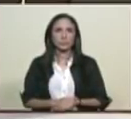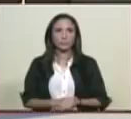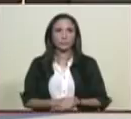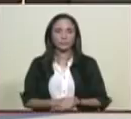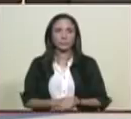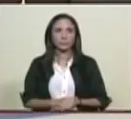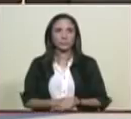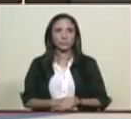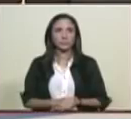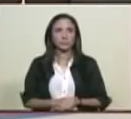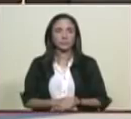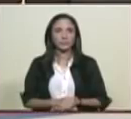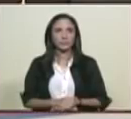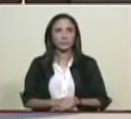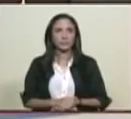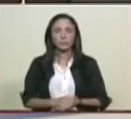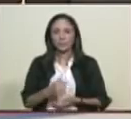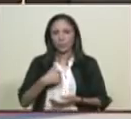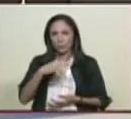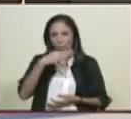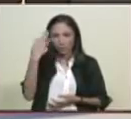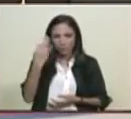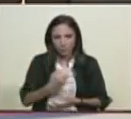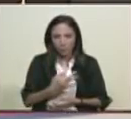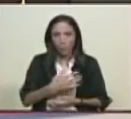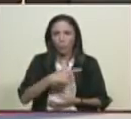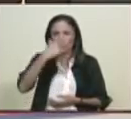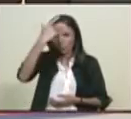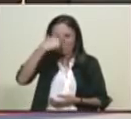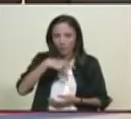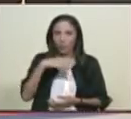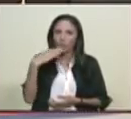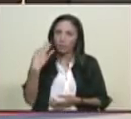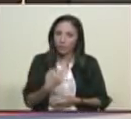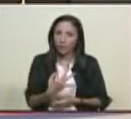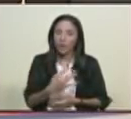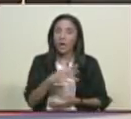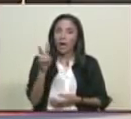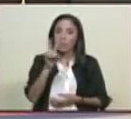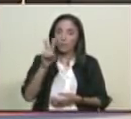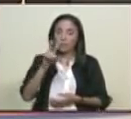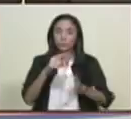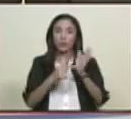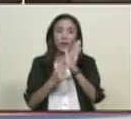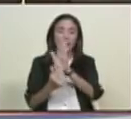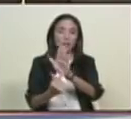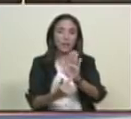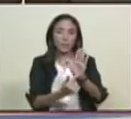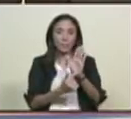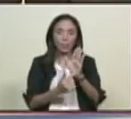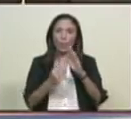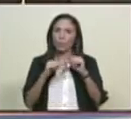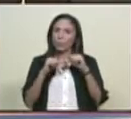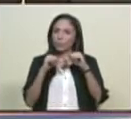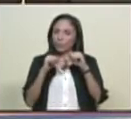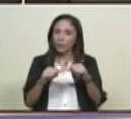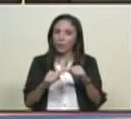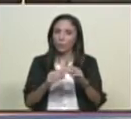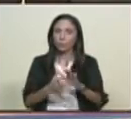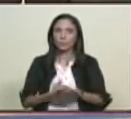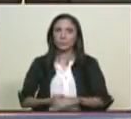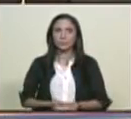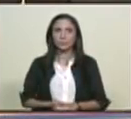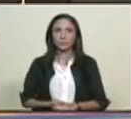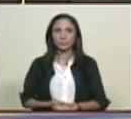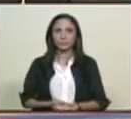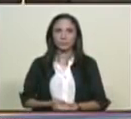Así que estoy seguro que Venezuela este año va a dar un ejemplo. Estamos dando un ejemplo. Tengamos